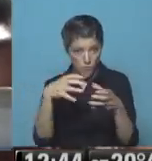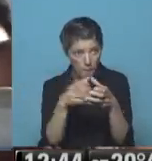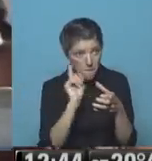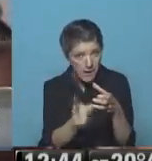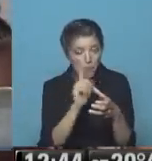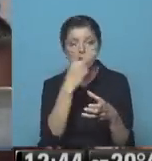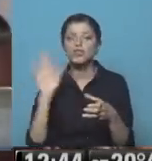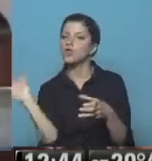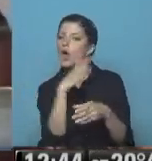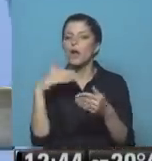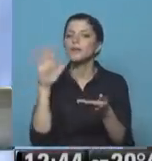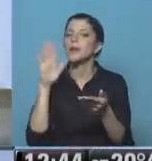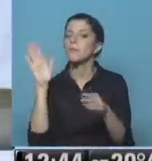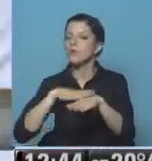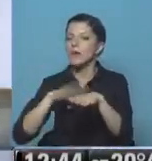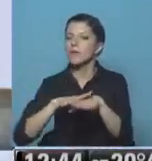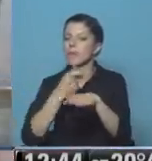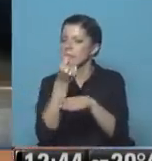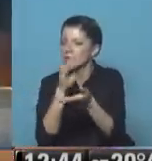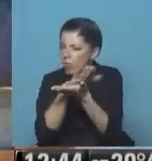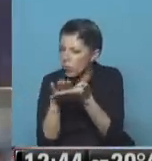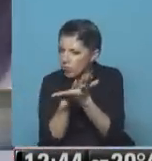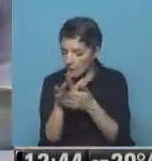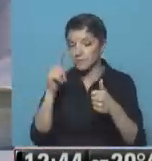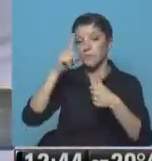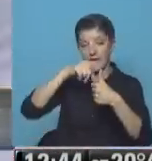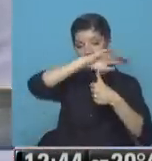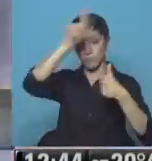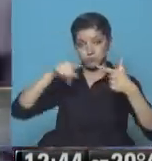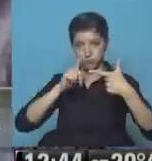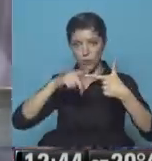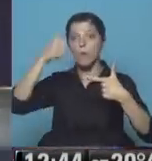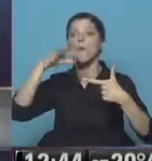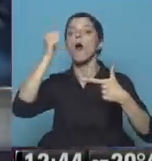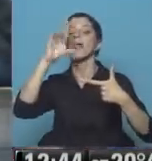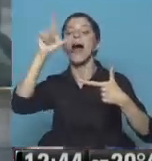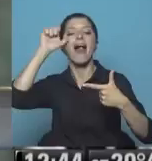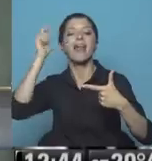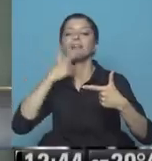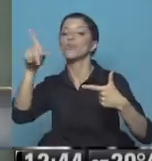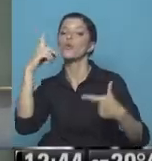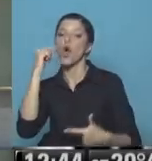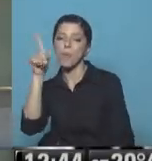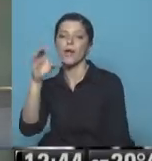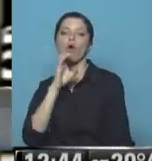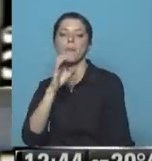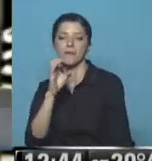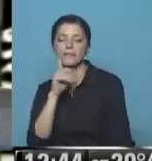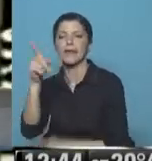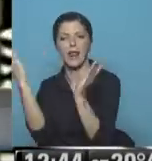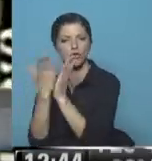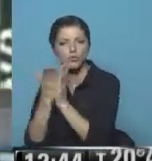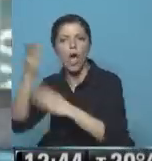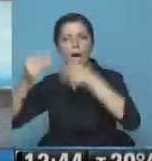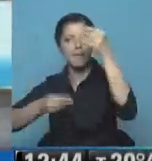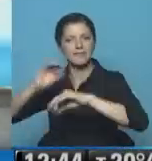lavado de dinero. Detrás de Valdizón emerge Jimmy Morales, un comediante televisivo con estudios en administración de